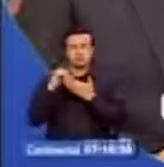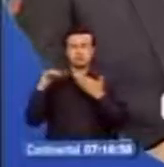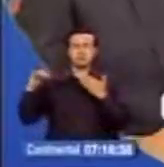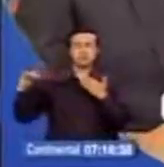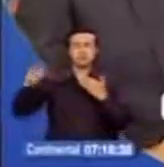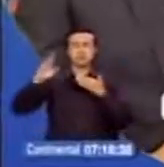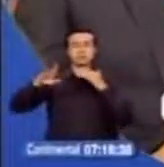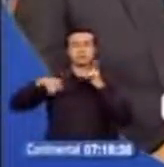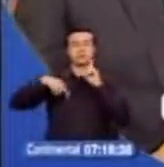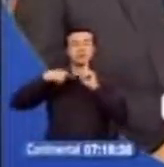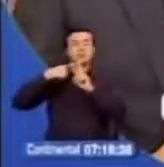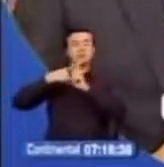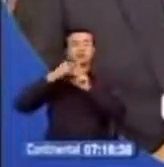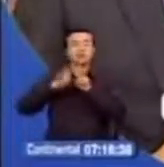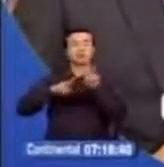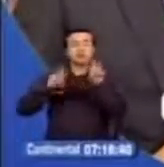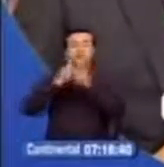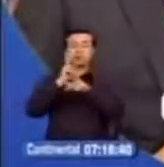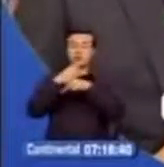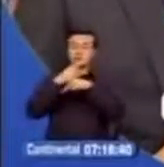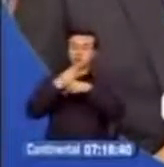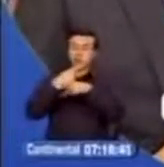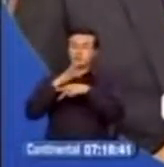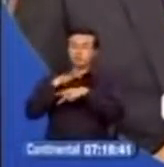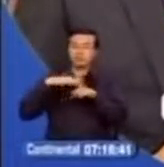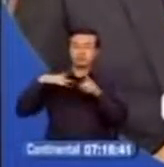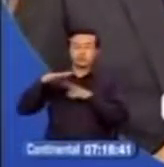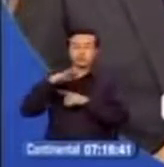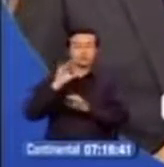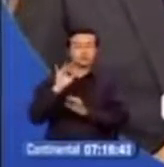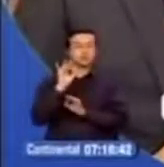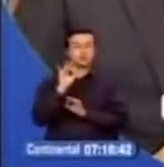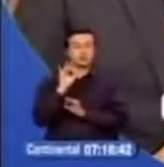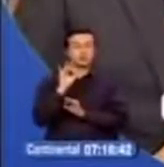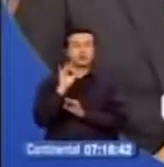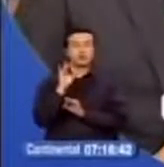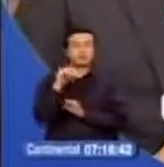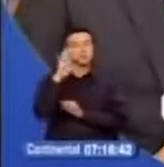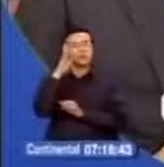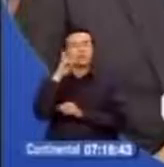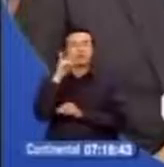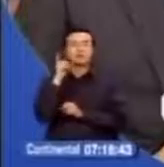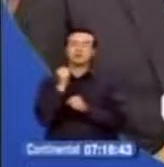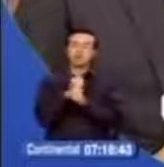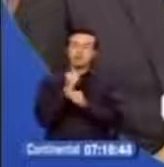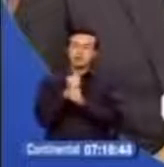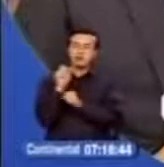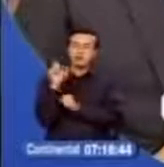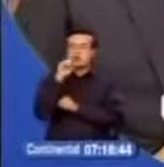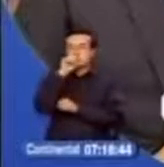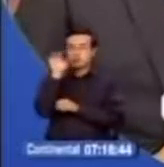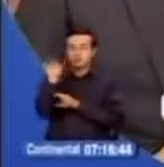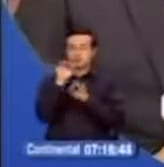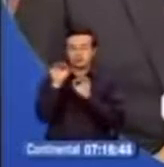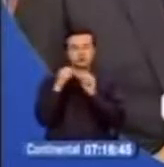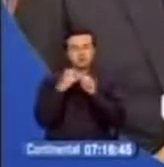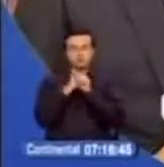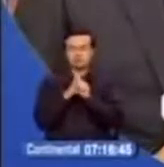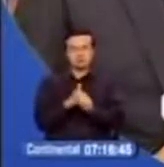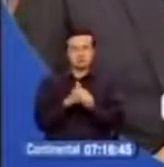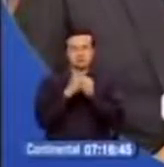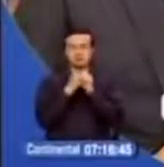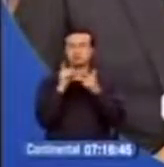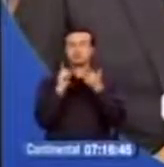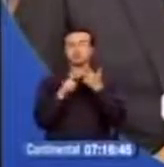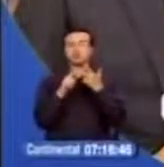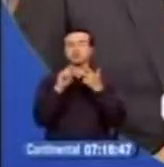valor agregado a la producción primaria de su entorno, que permita generar fuentes ocupacionales sustentables, que